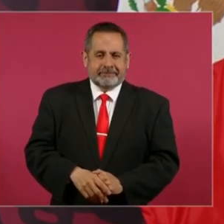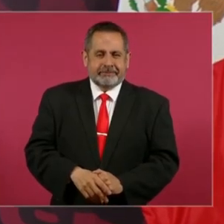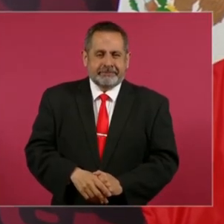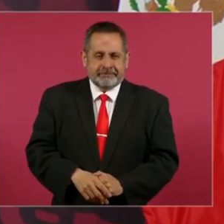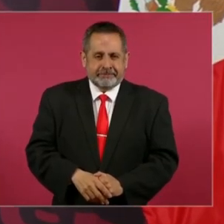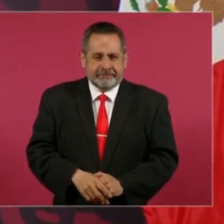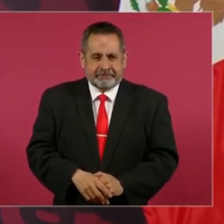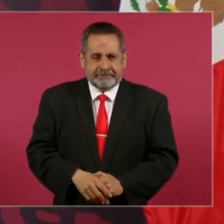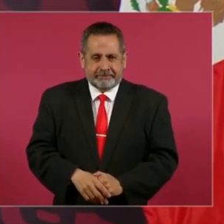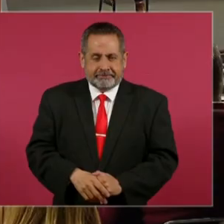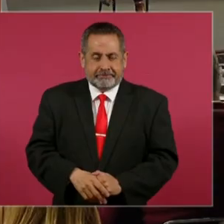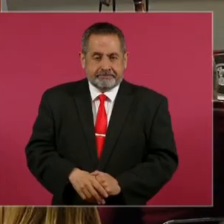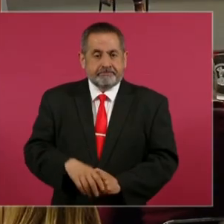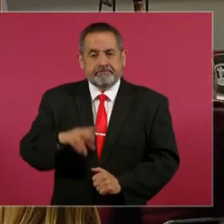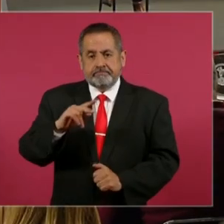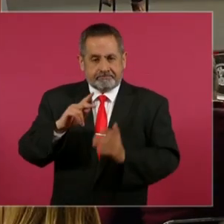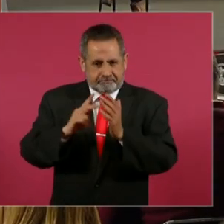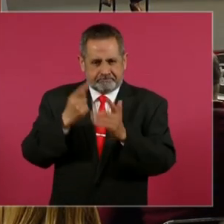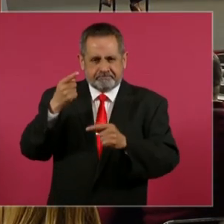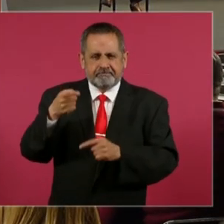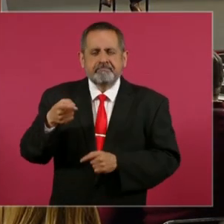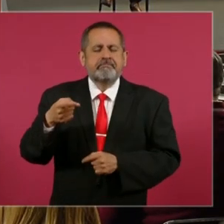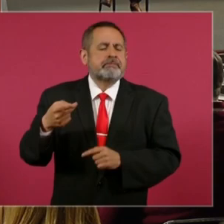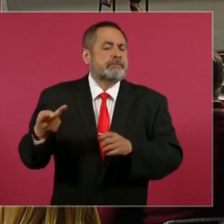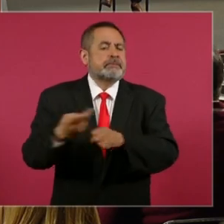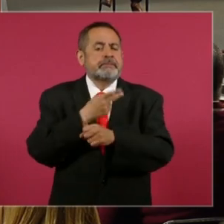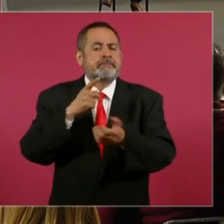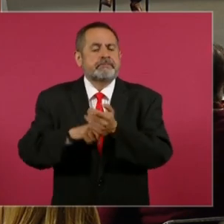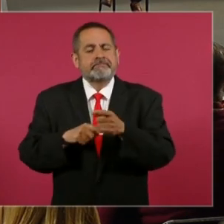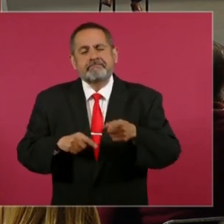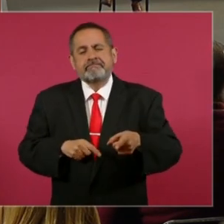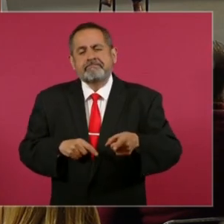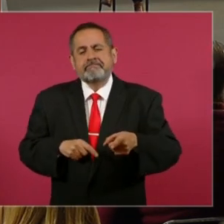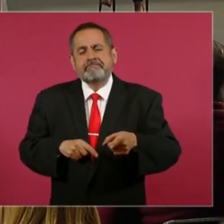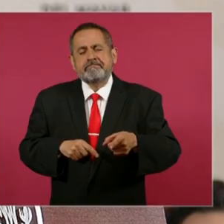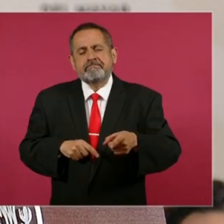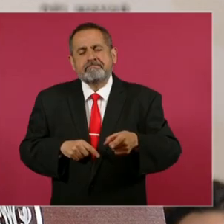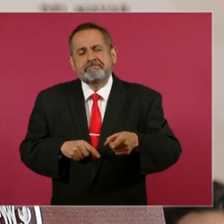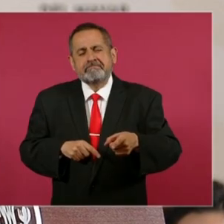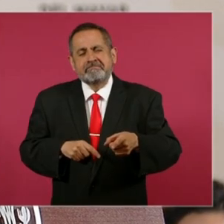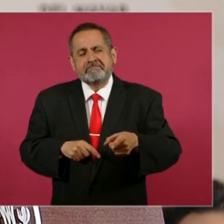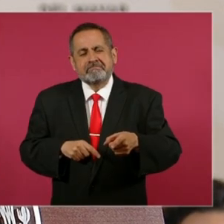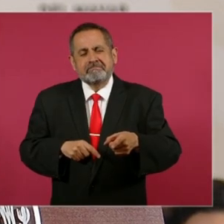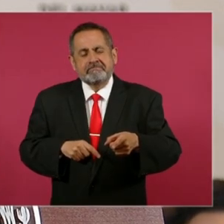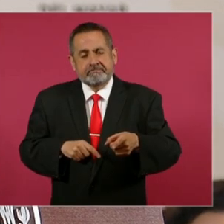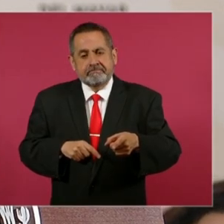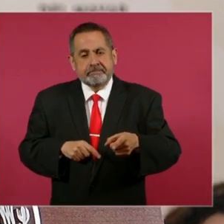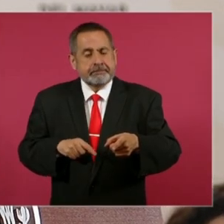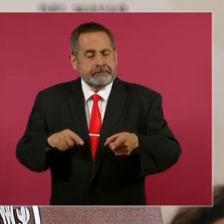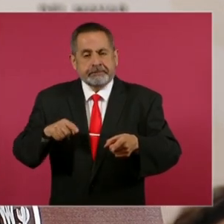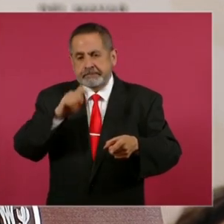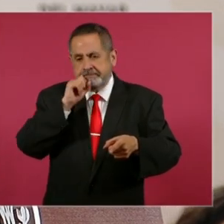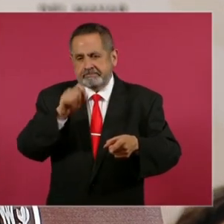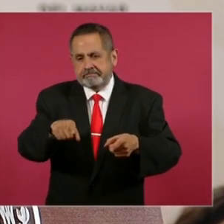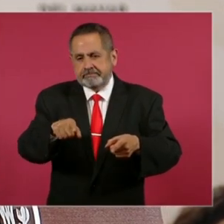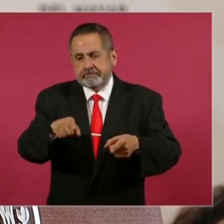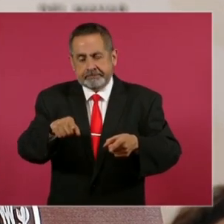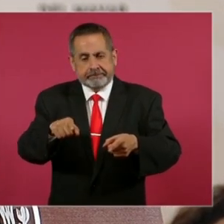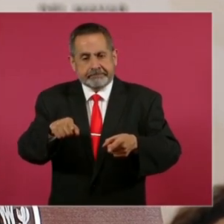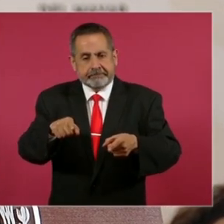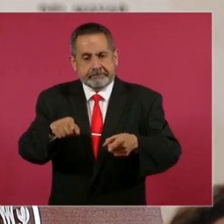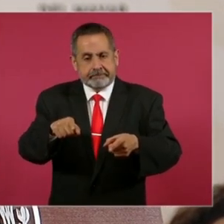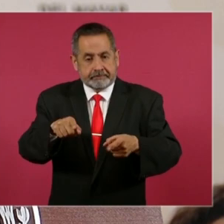regresando a lo de los empresarios, yo creo que cada vez